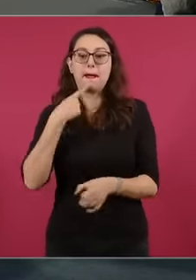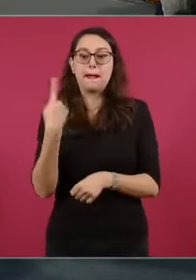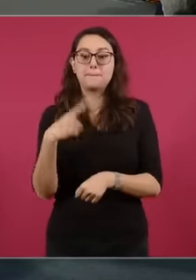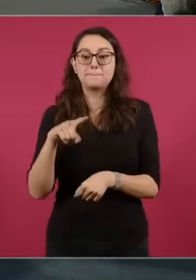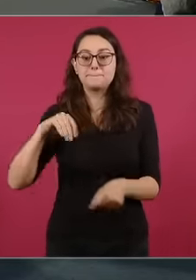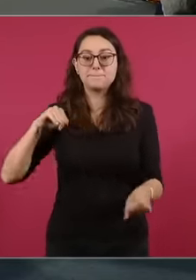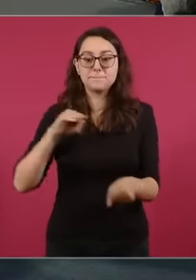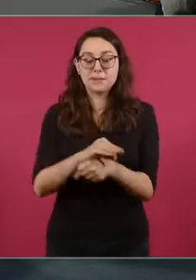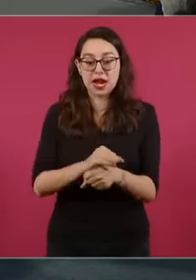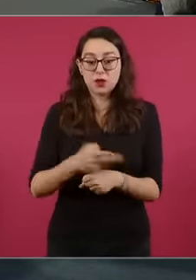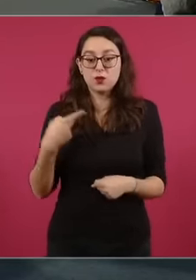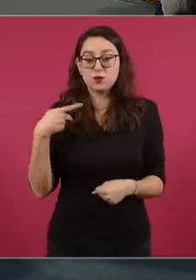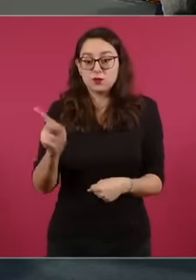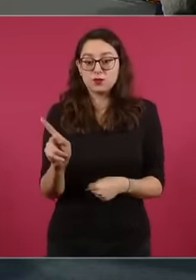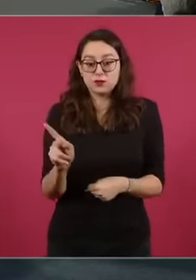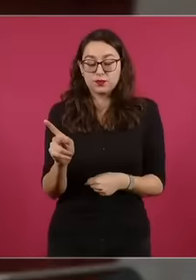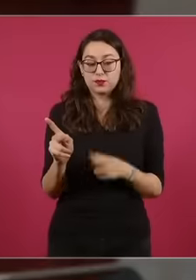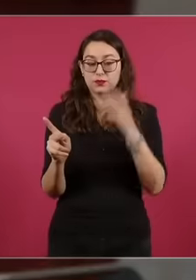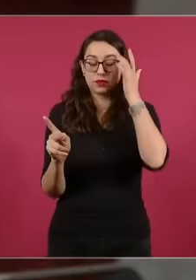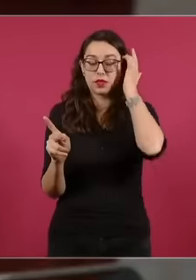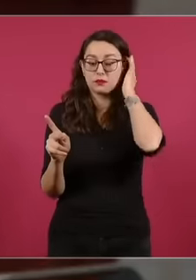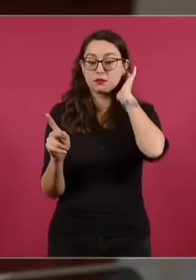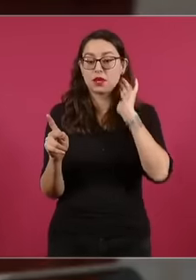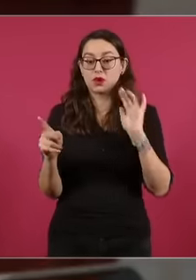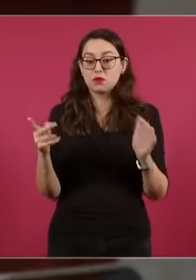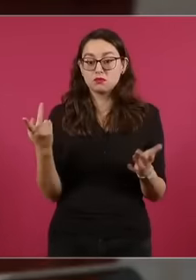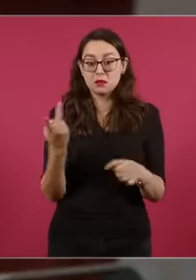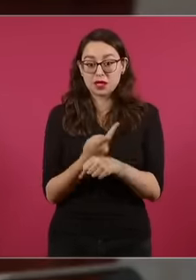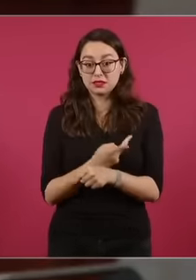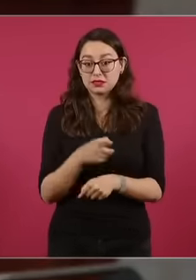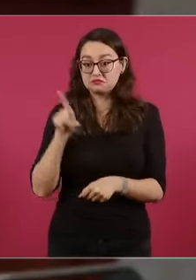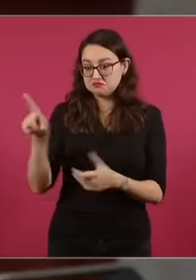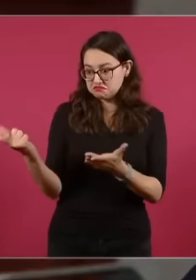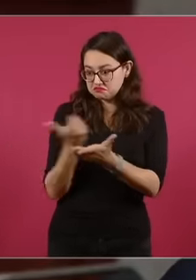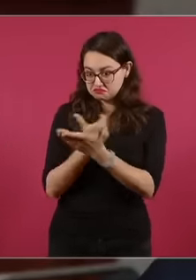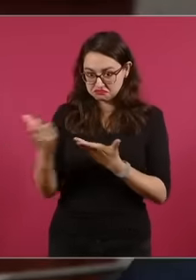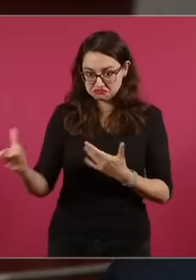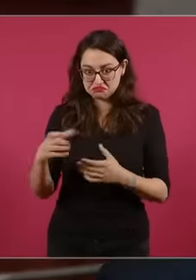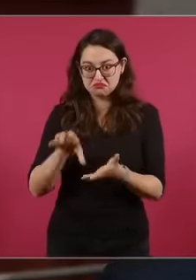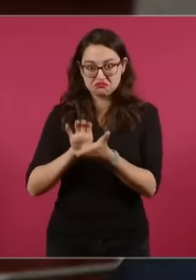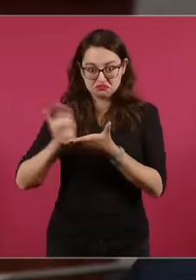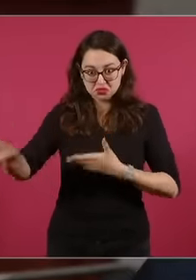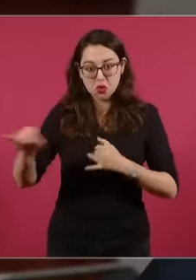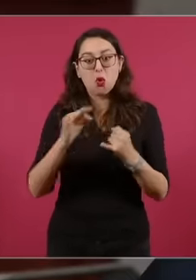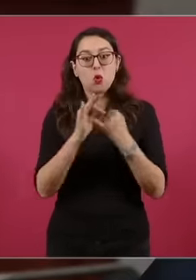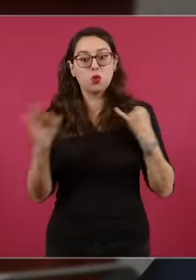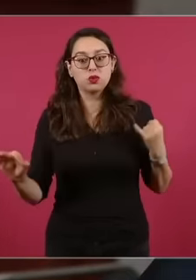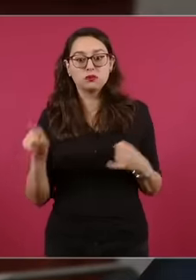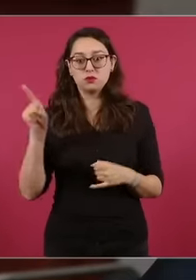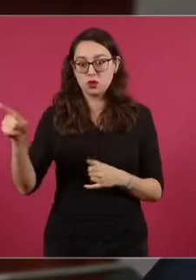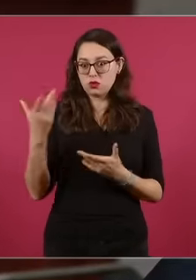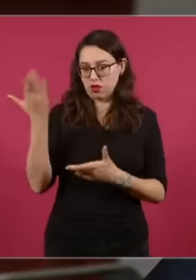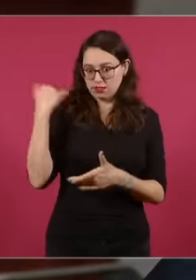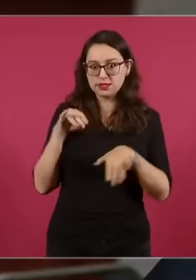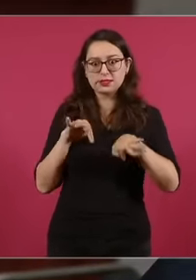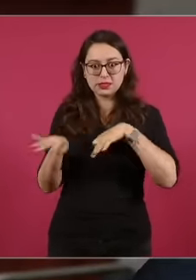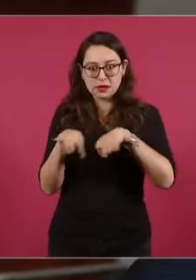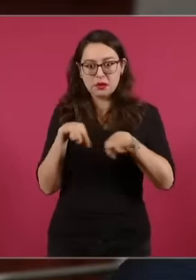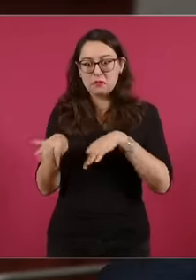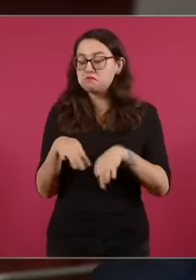desde un principio se les ha negado el finiquito, pues liquidarlos como trabajadores que fueron de Notimex,